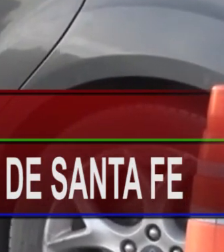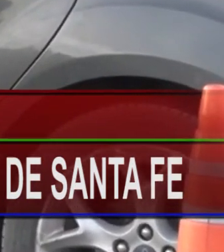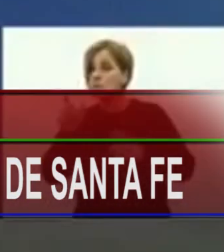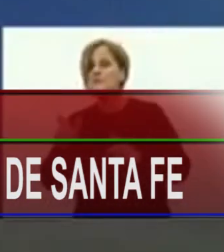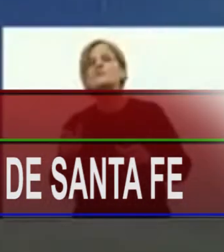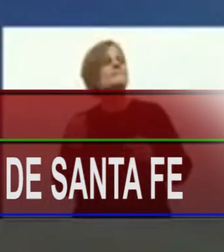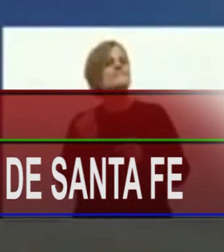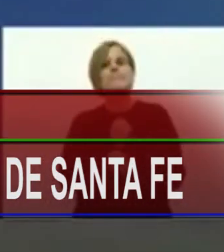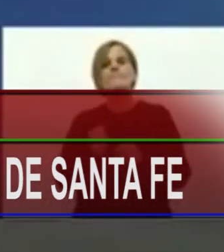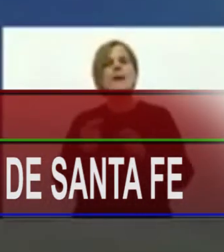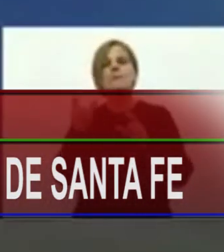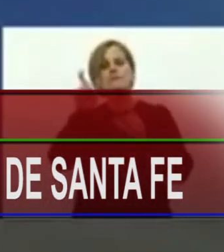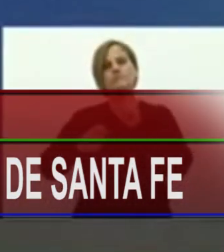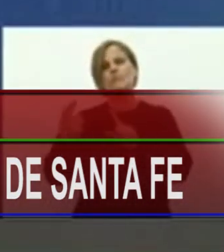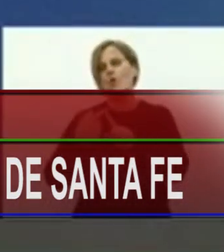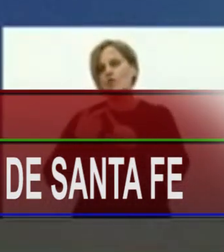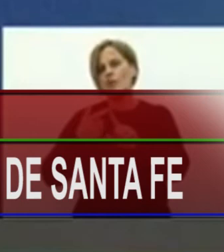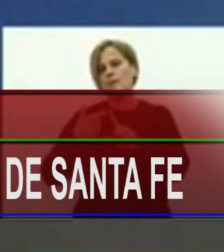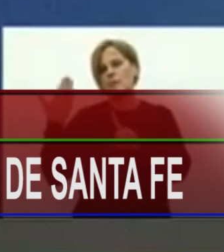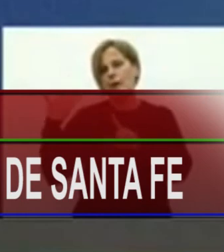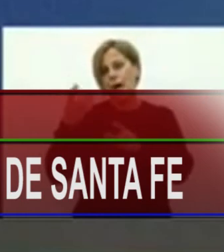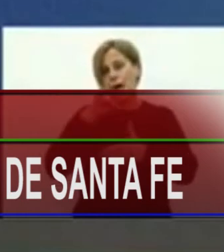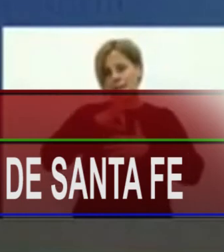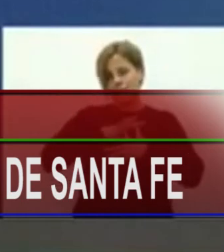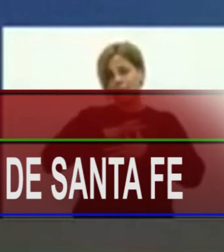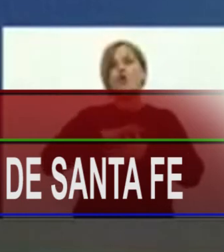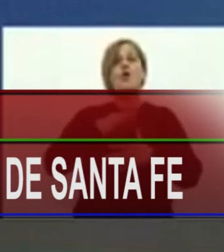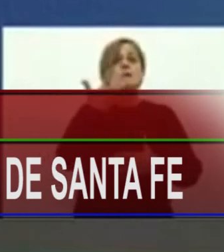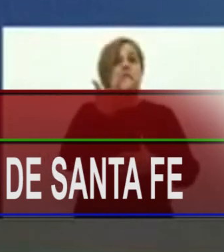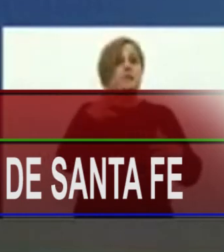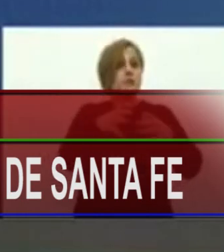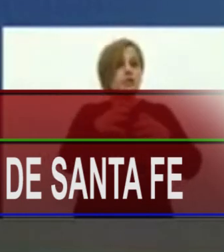estrecho, 5 se encuentran en investigación y 1 con antecedente de viaje.